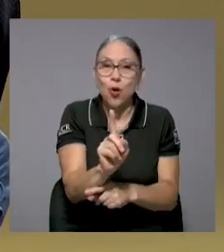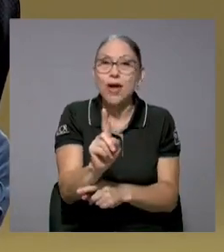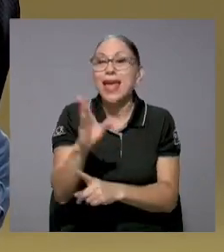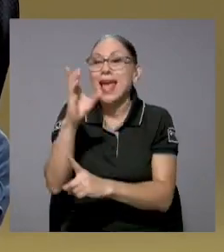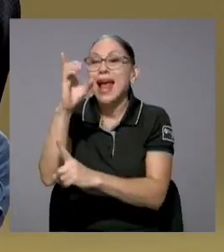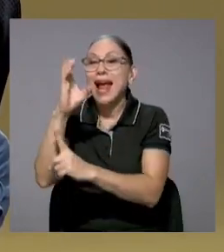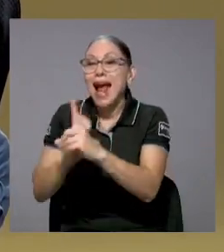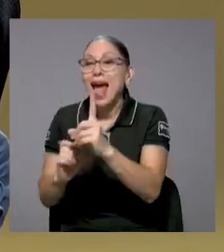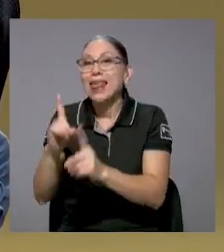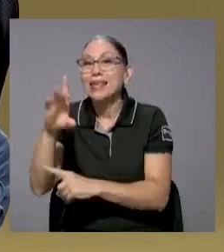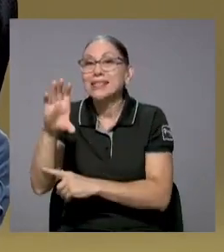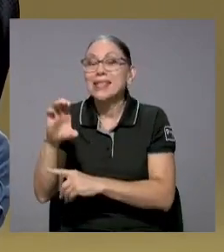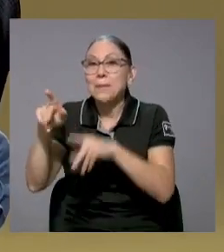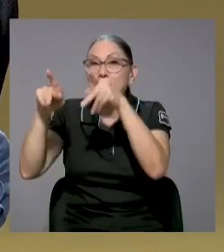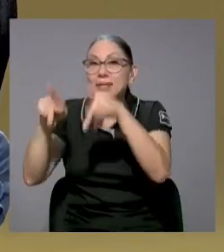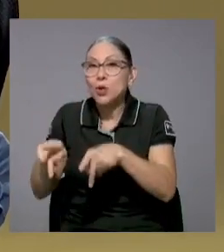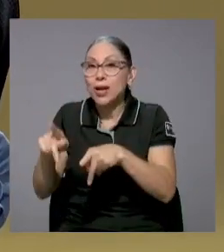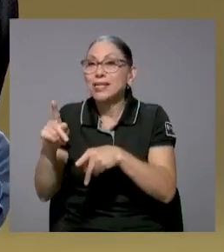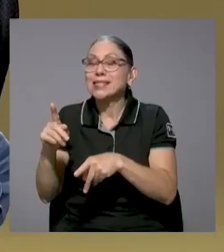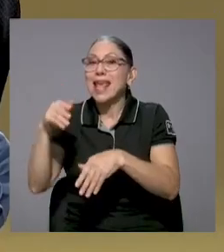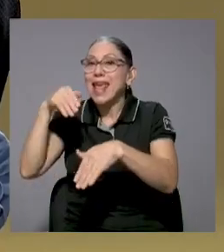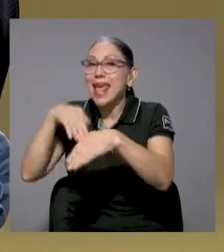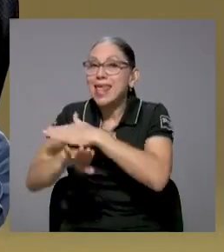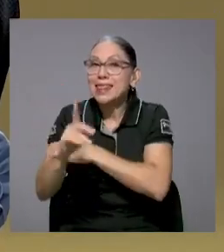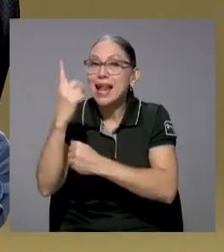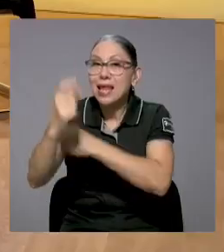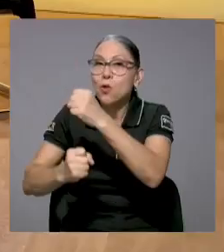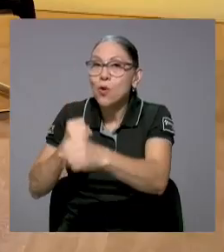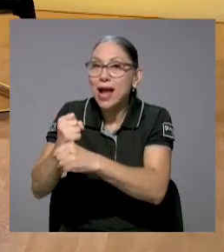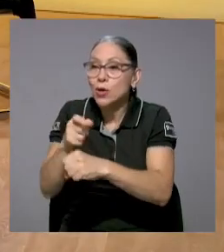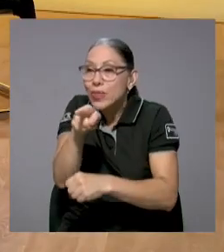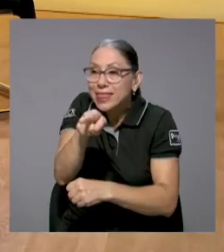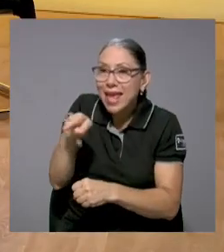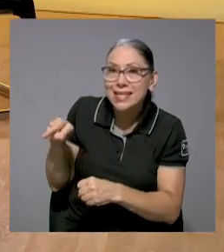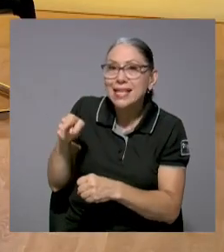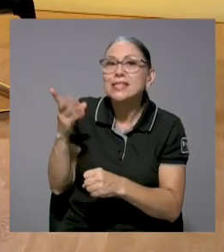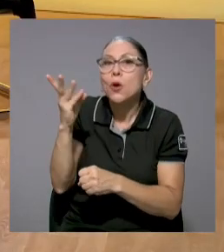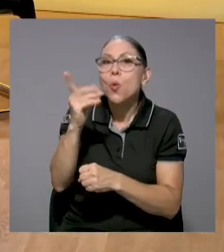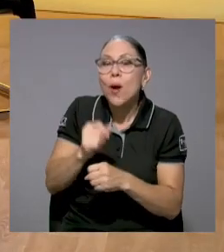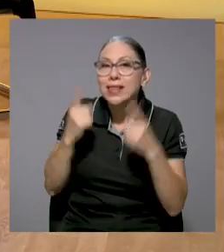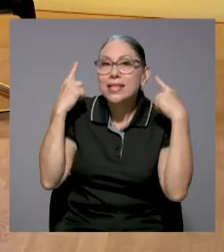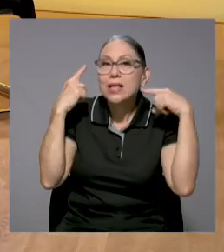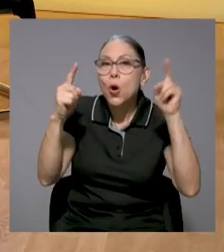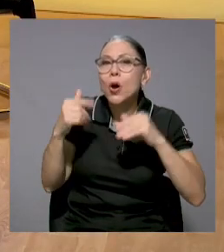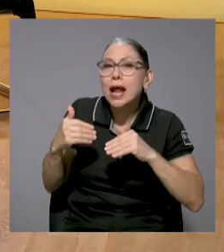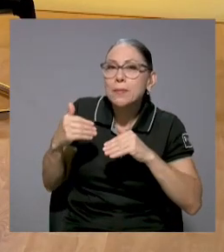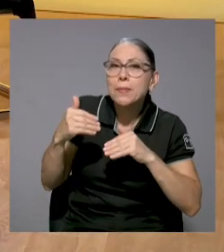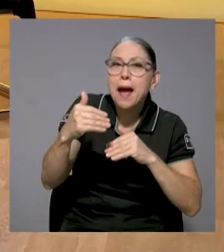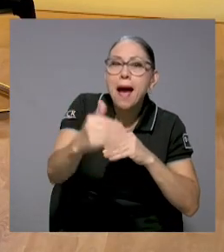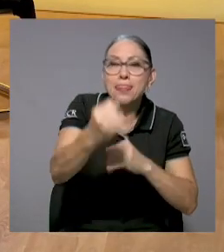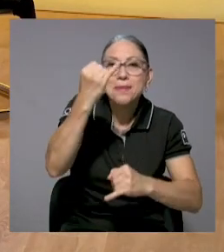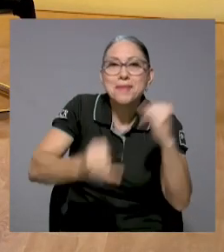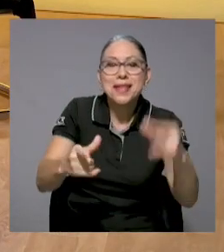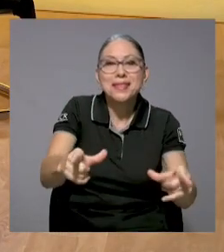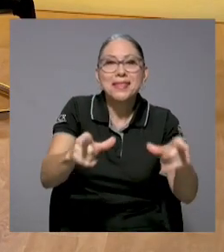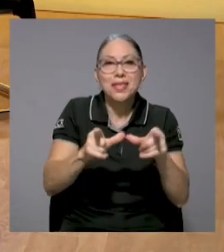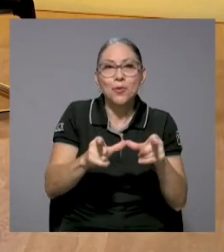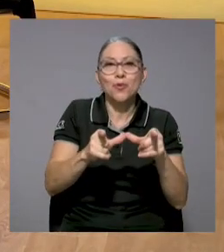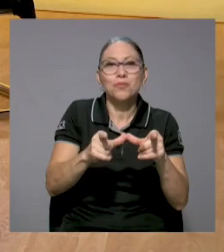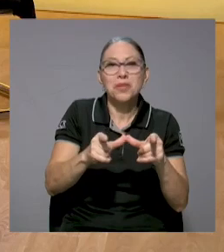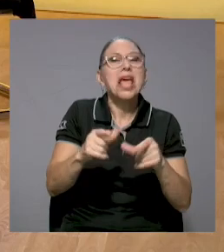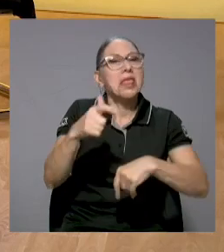a las universidades públicas, cuántas van logrando obtener su título. Les damos hasta 7 años de periodo de tiempo